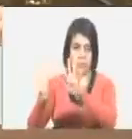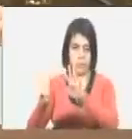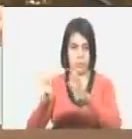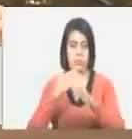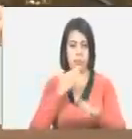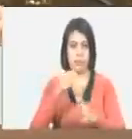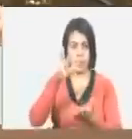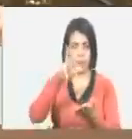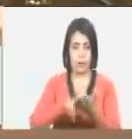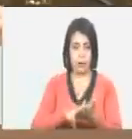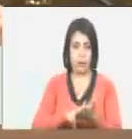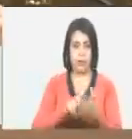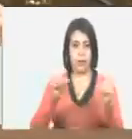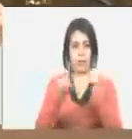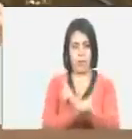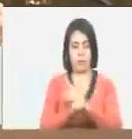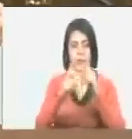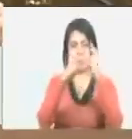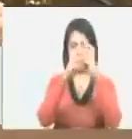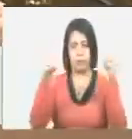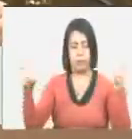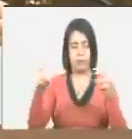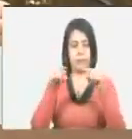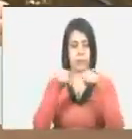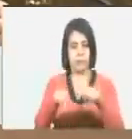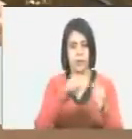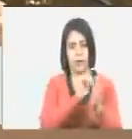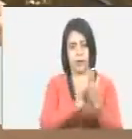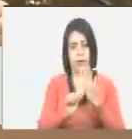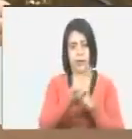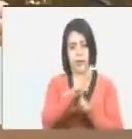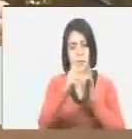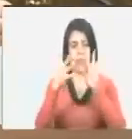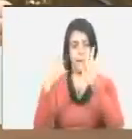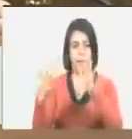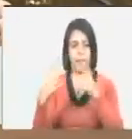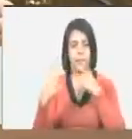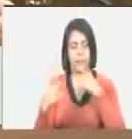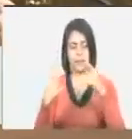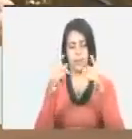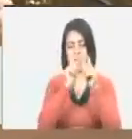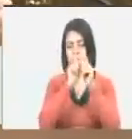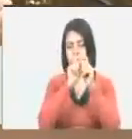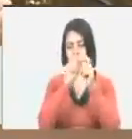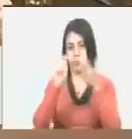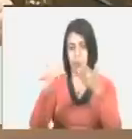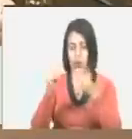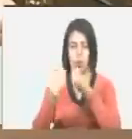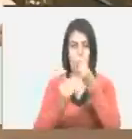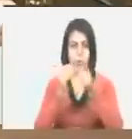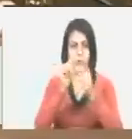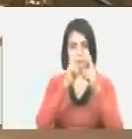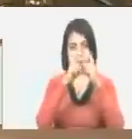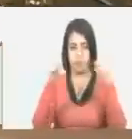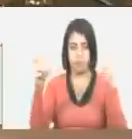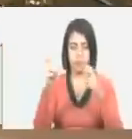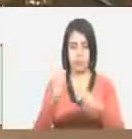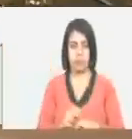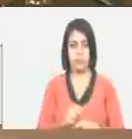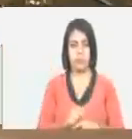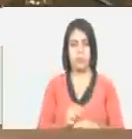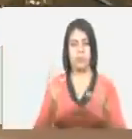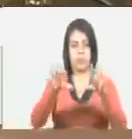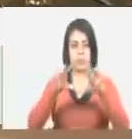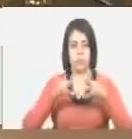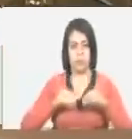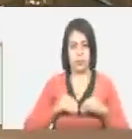se sugiere aprobar sin modificación la denominación del epígrafe del artículo 29, quedando redactado de la siguiente manera. Epígrafe,